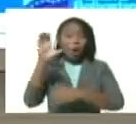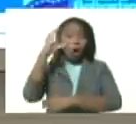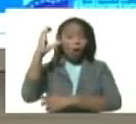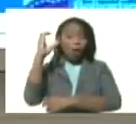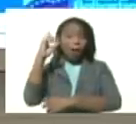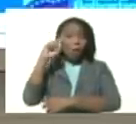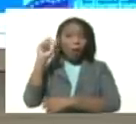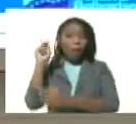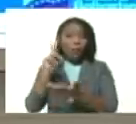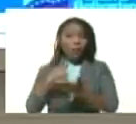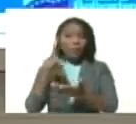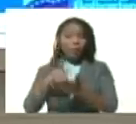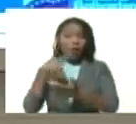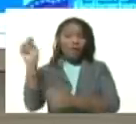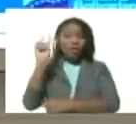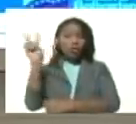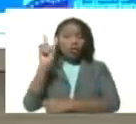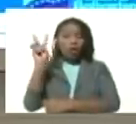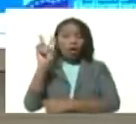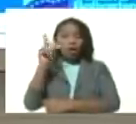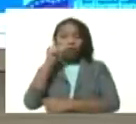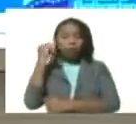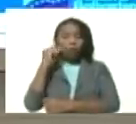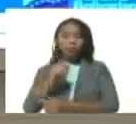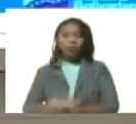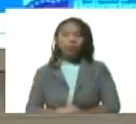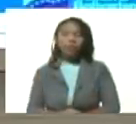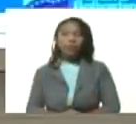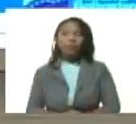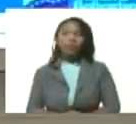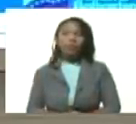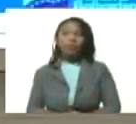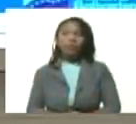la presencia de los venezolanos.